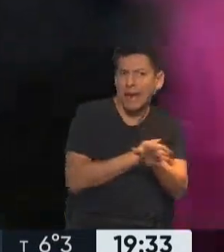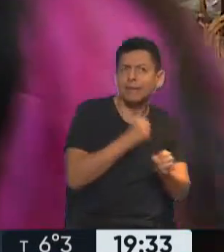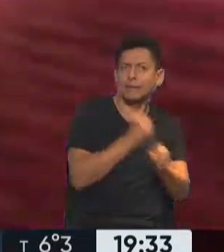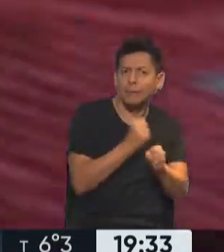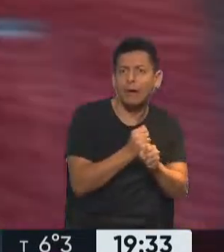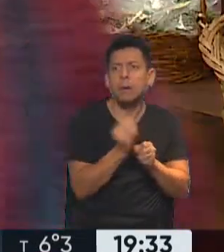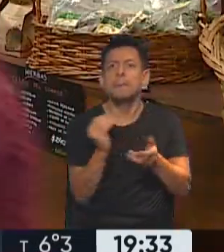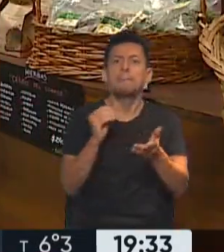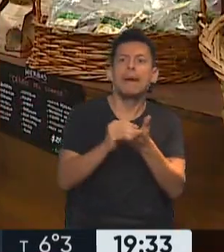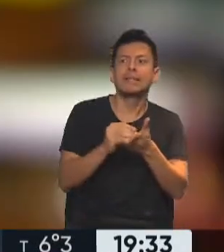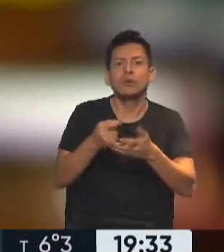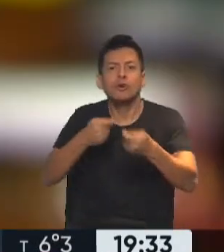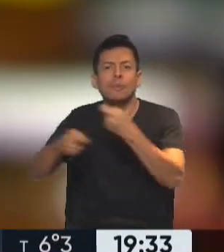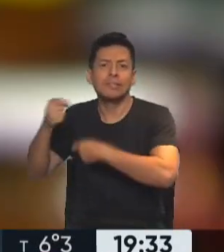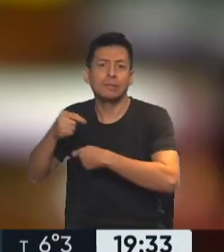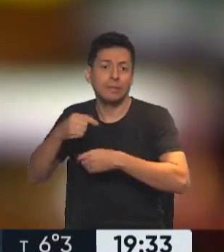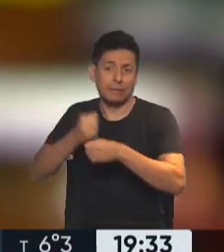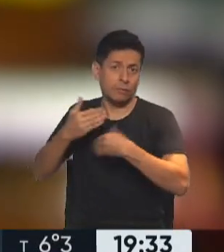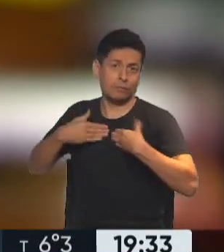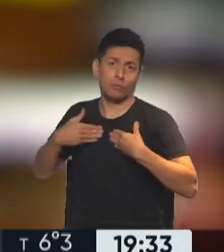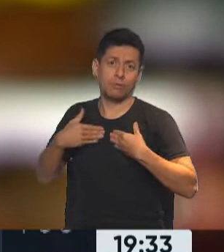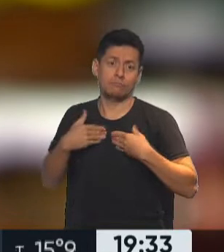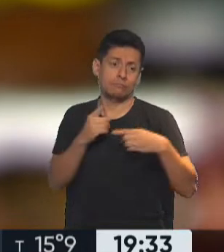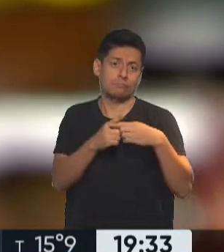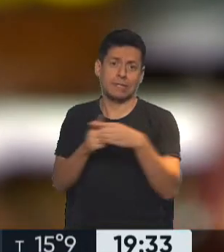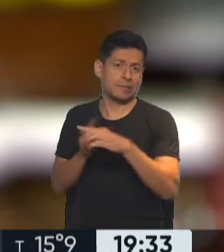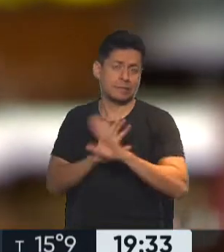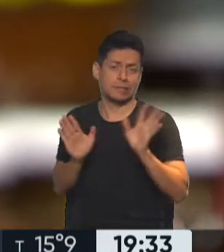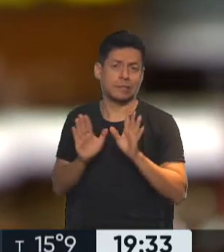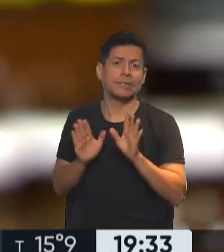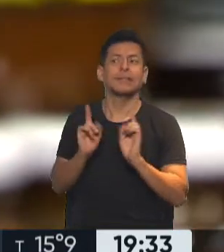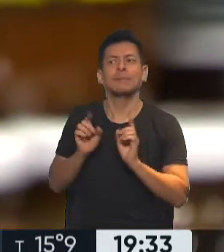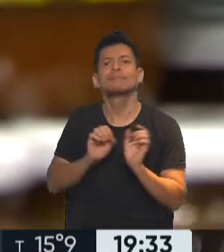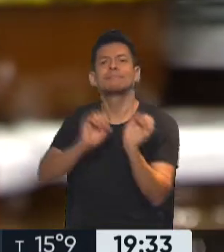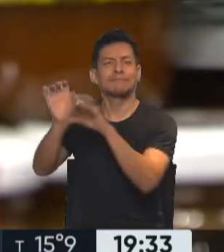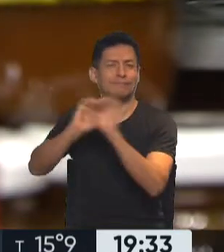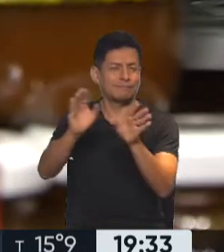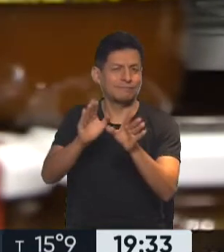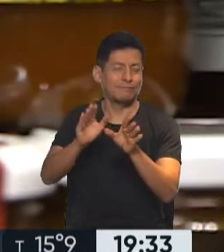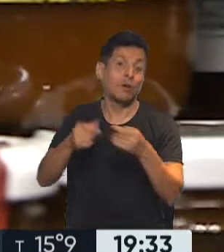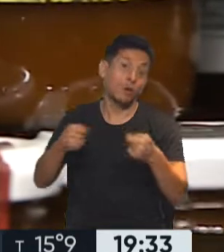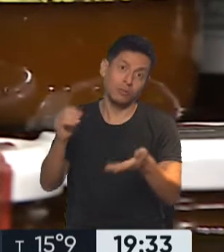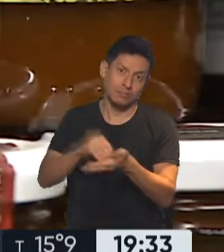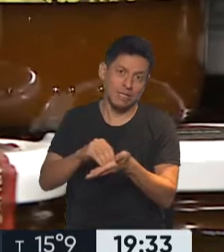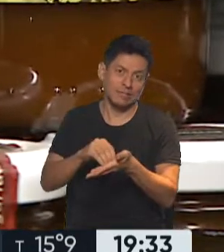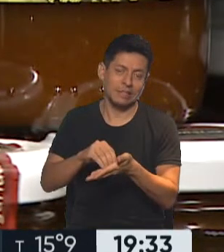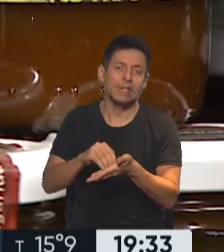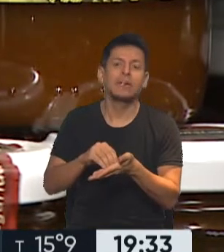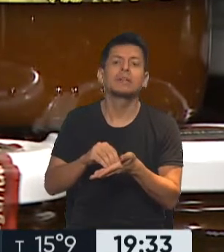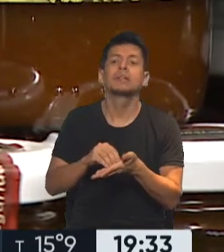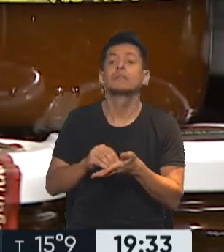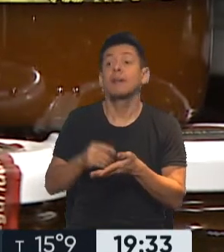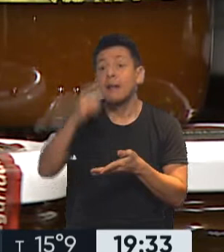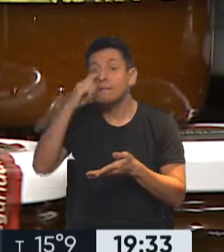nuestro precio de comercialización, que es nuestro trabajo, y el precio de la logística, que en nuestro país también es un costo a tener en cuenta, y llega al precio al